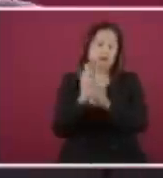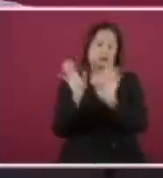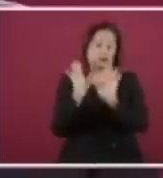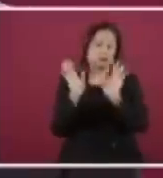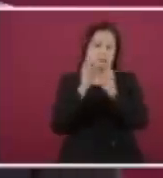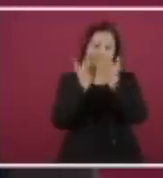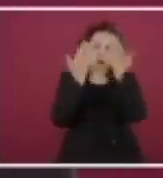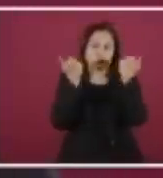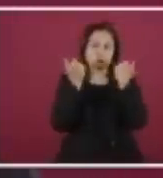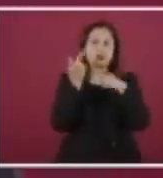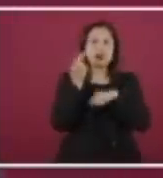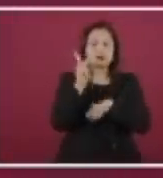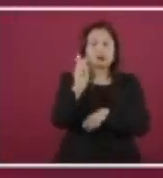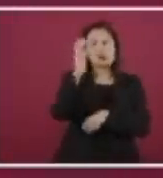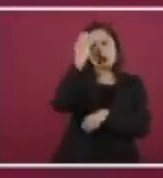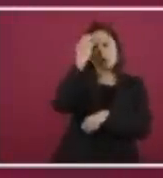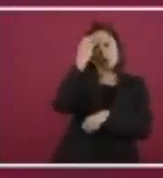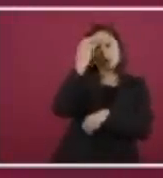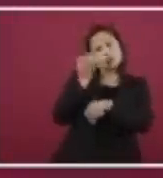conozco de otros casos.